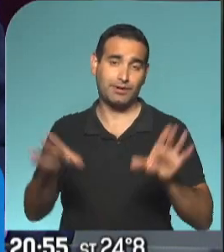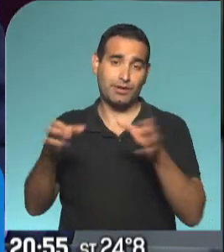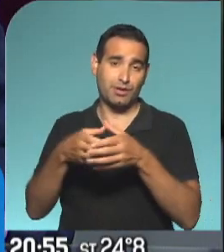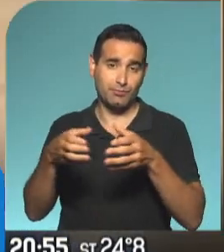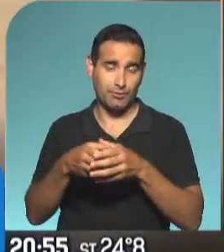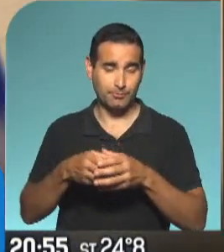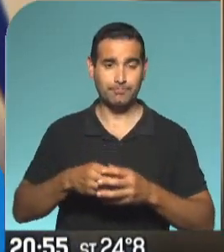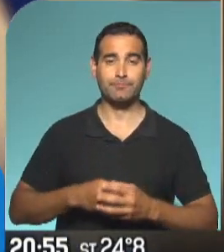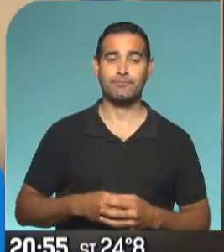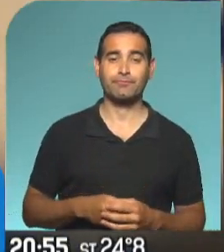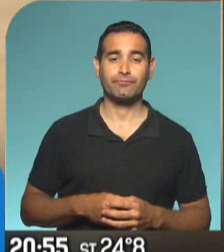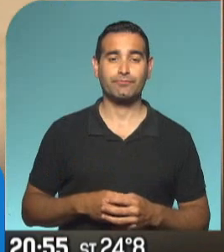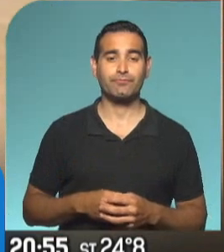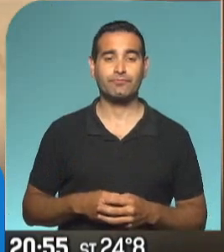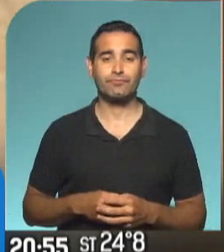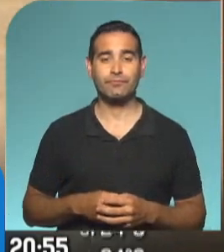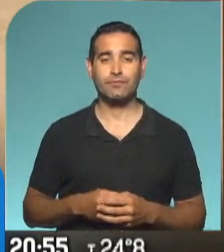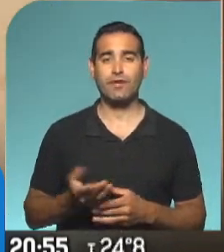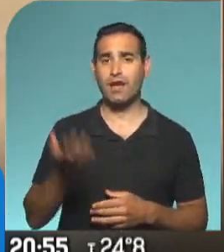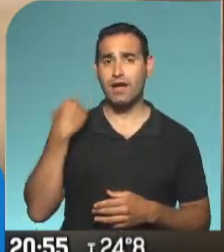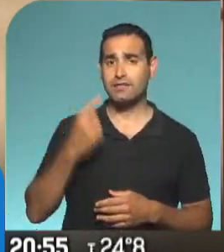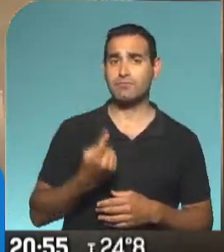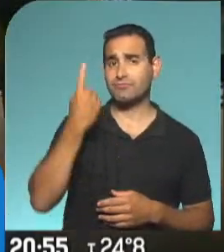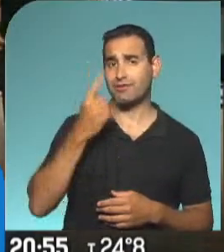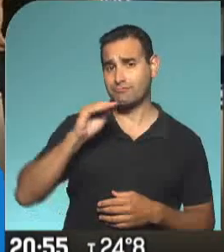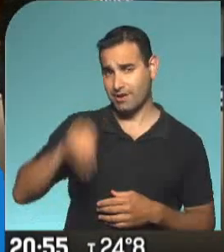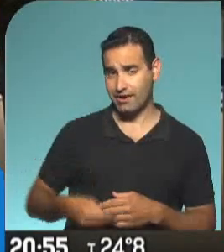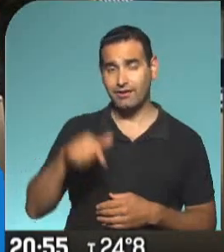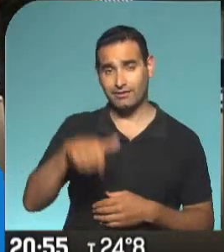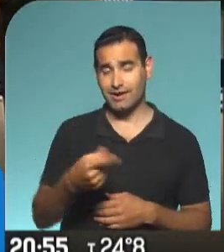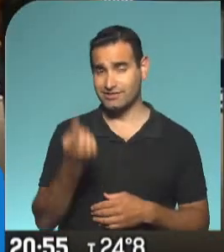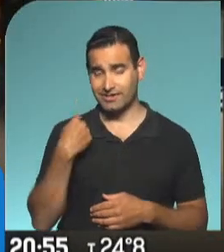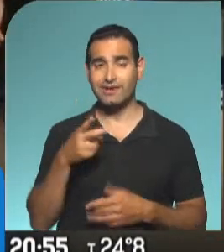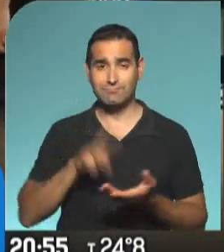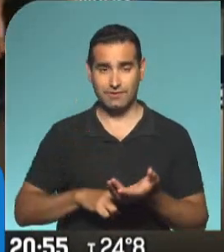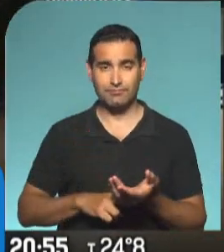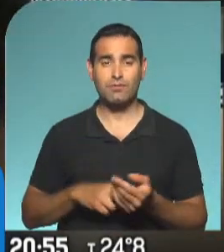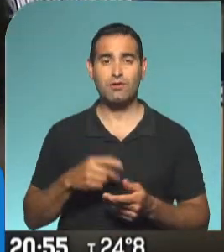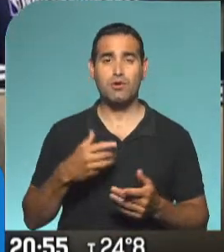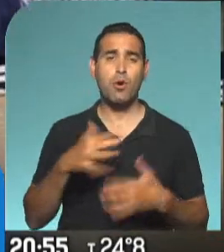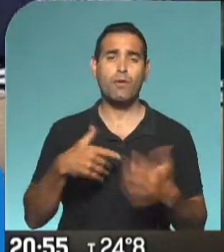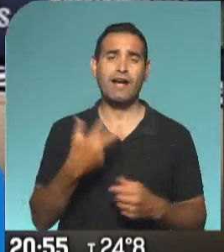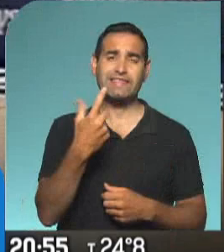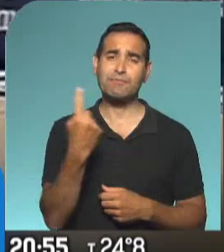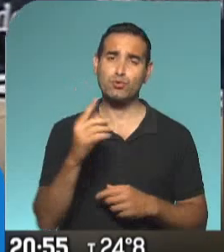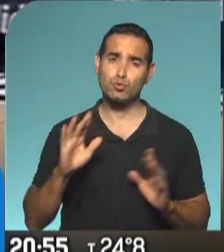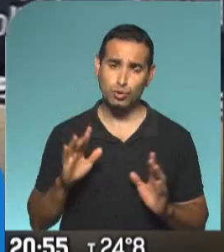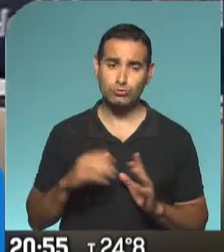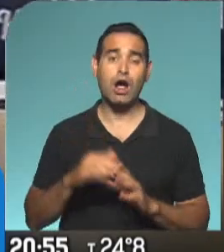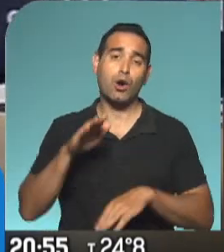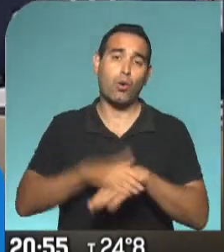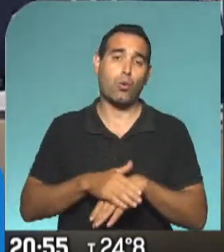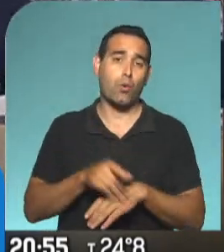Denver Nuggets. En este caso en particular había perdido el primero con Sacramento. Bueno, ayer jugó tan solo 3 minutos. No es para echarle la